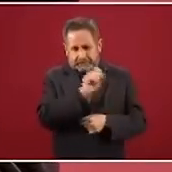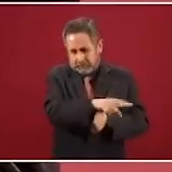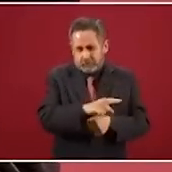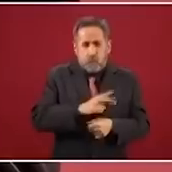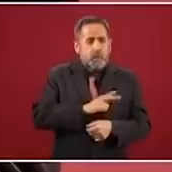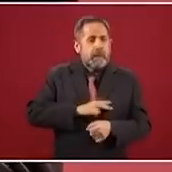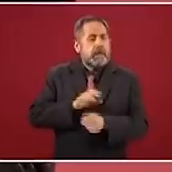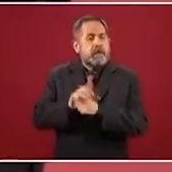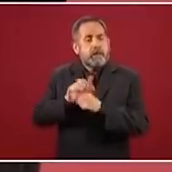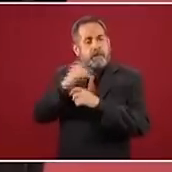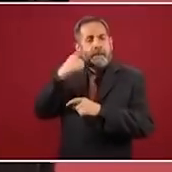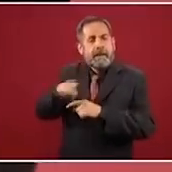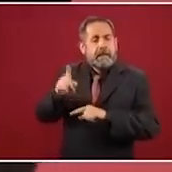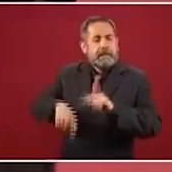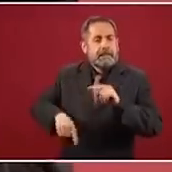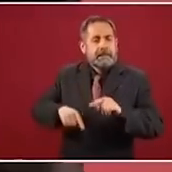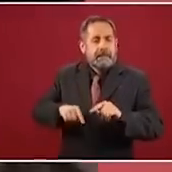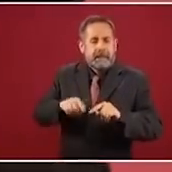estos